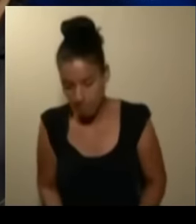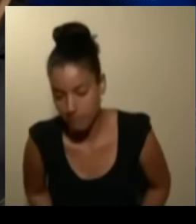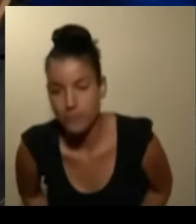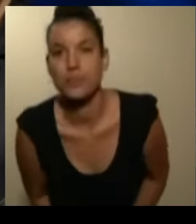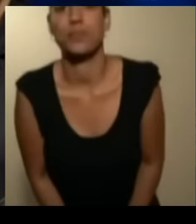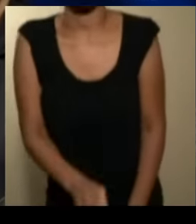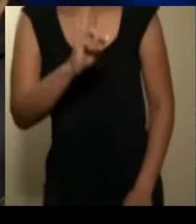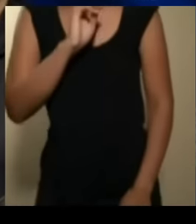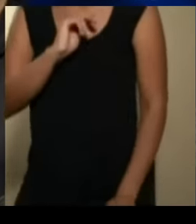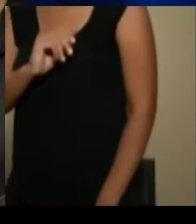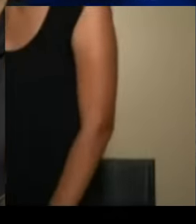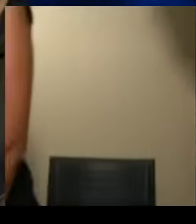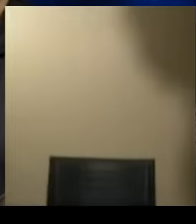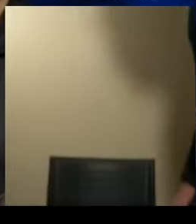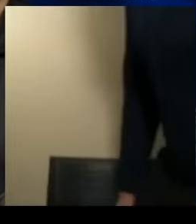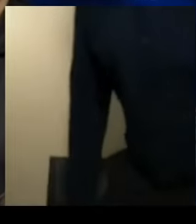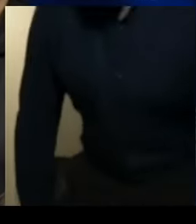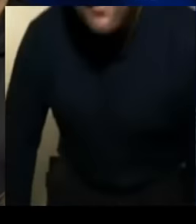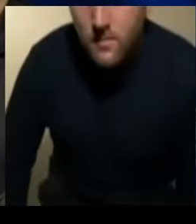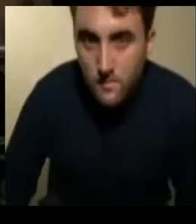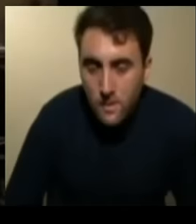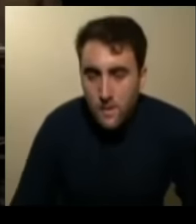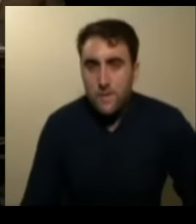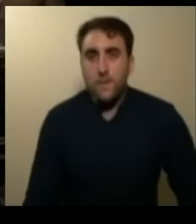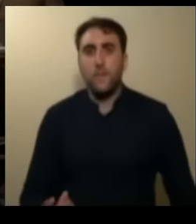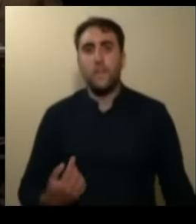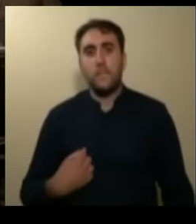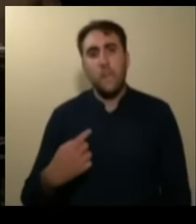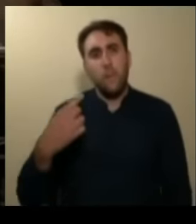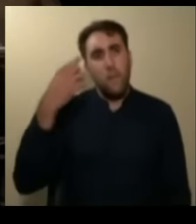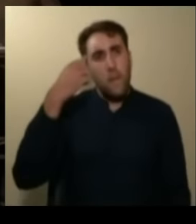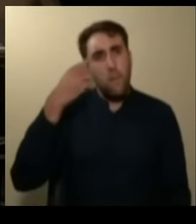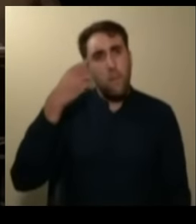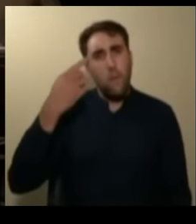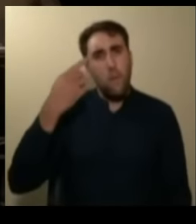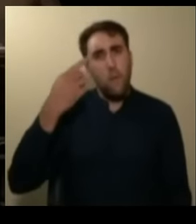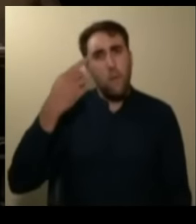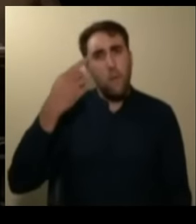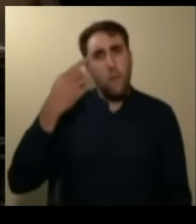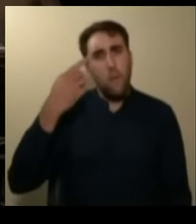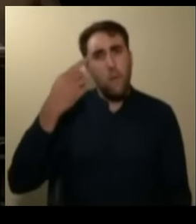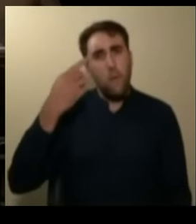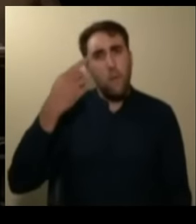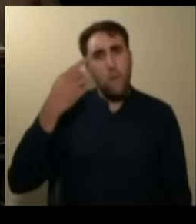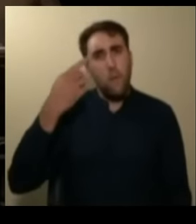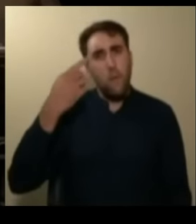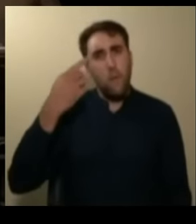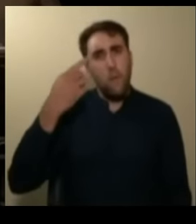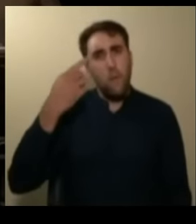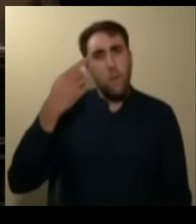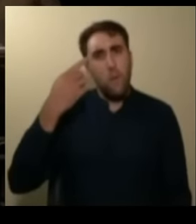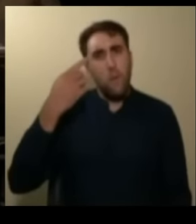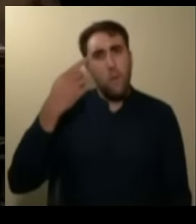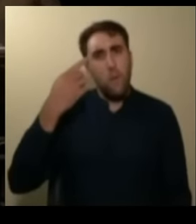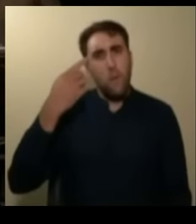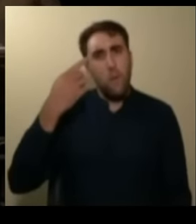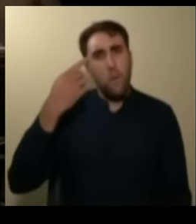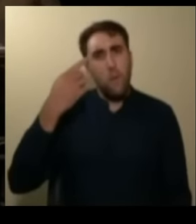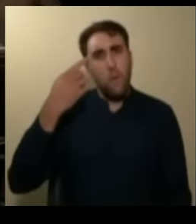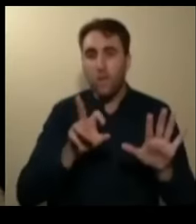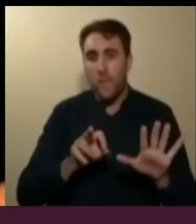para responder el senador Gustavo Penades. Quienes miramos para el pasado somos nosotros, pero quienes hablan de que los consejos desconcentrados tienen más de 80 años,